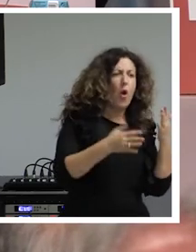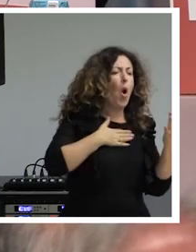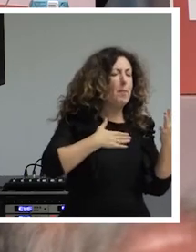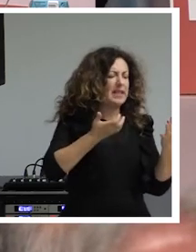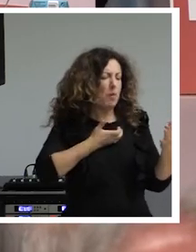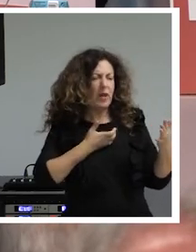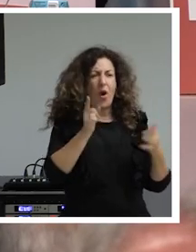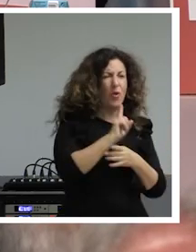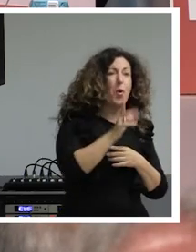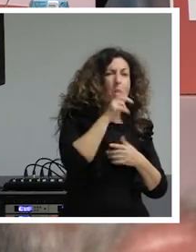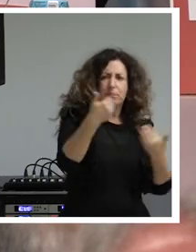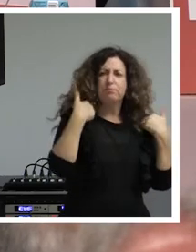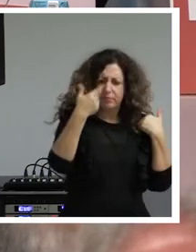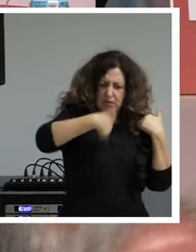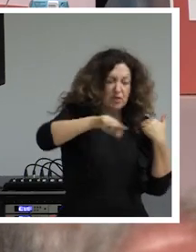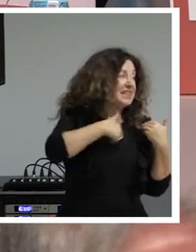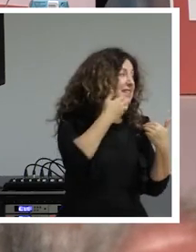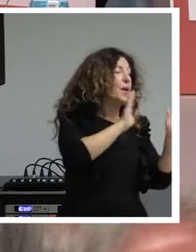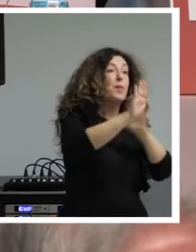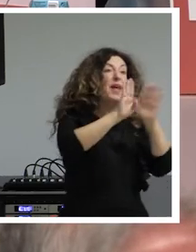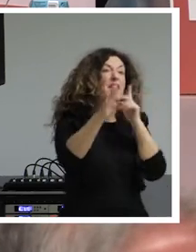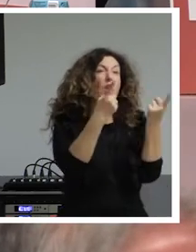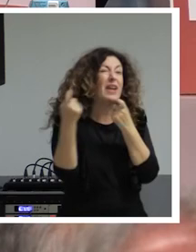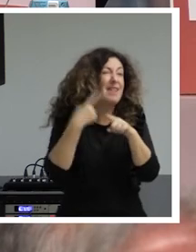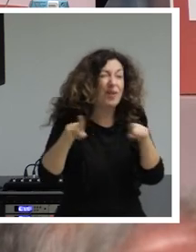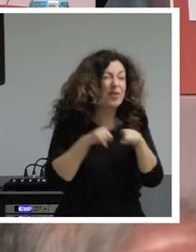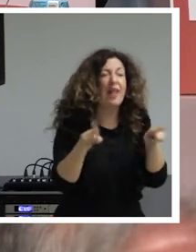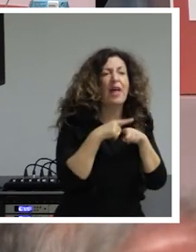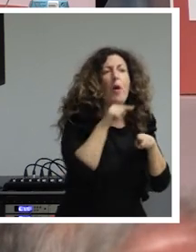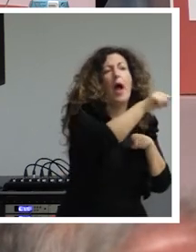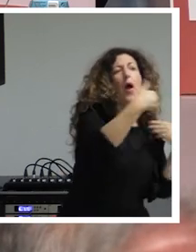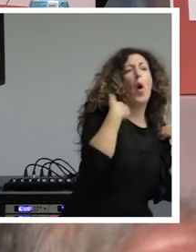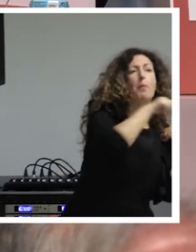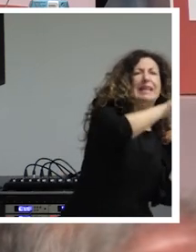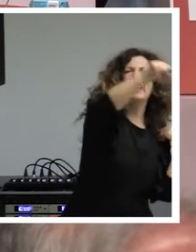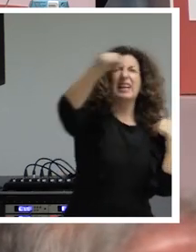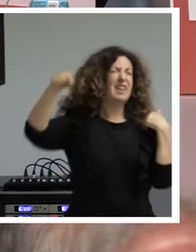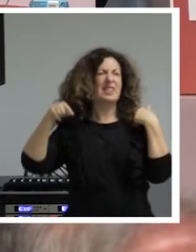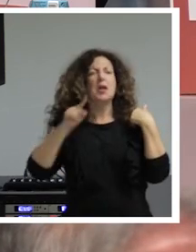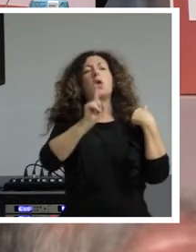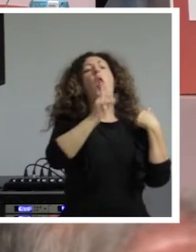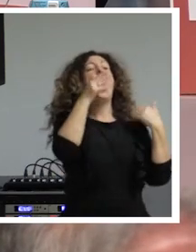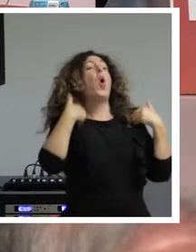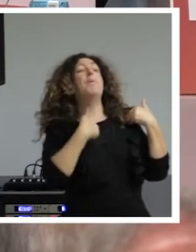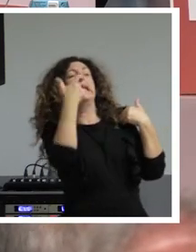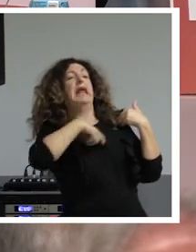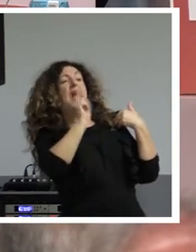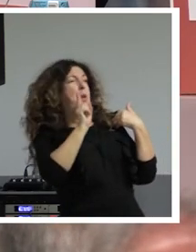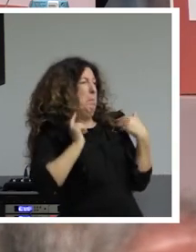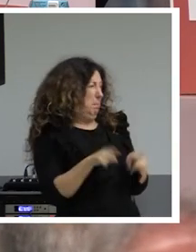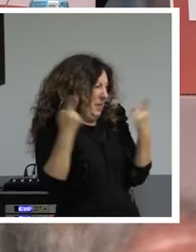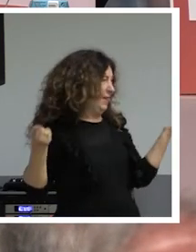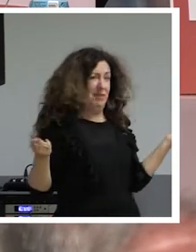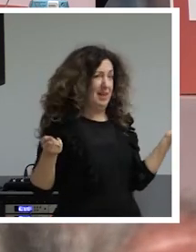que vender porque si no no se sabe y cuando estás en la posición hay que evitar la burocratadas hay que denunciar todo sea competencia